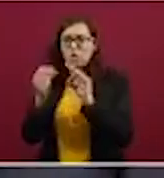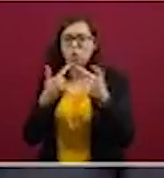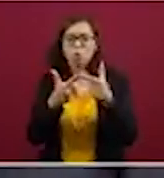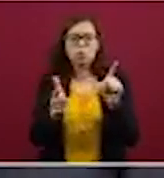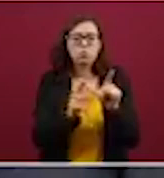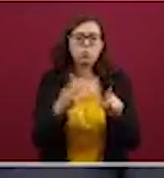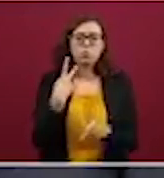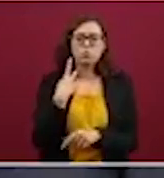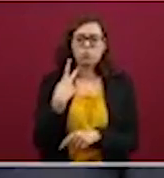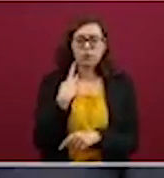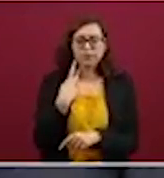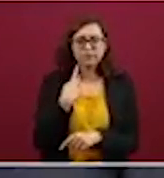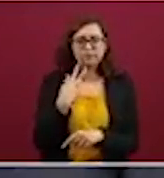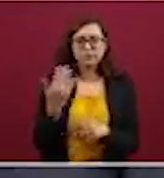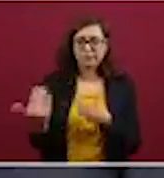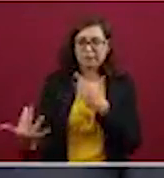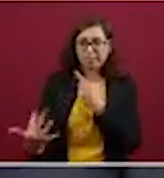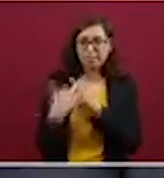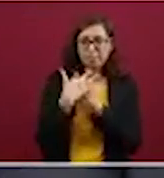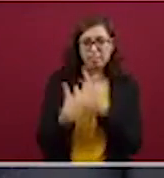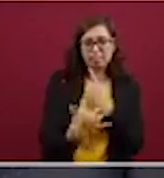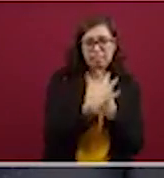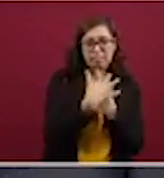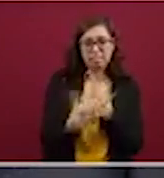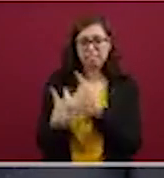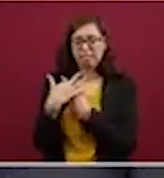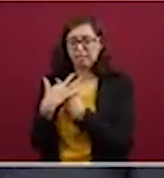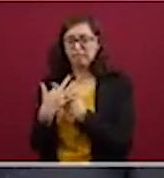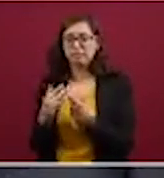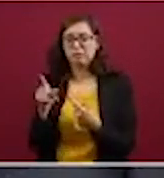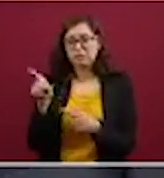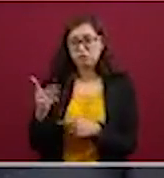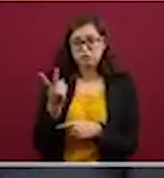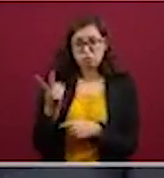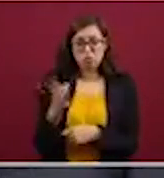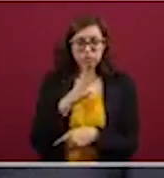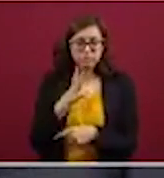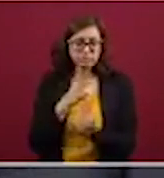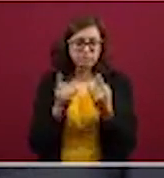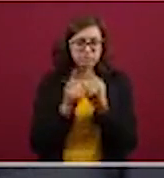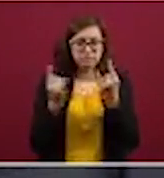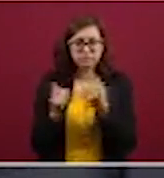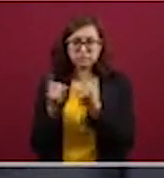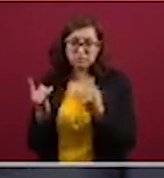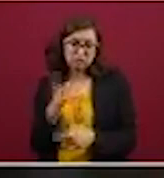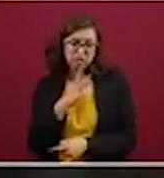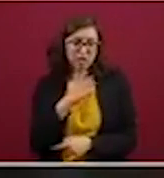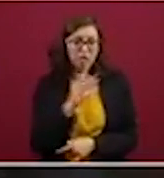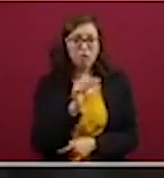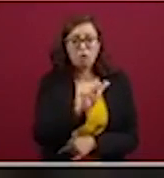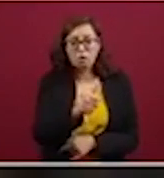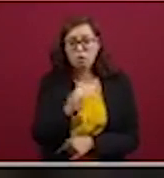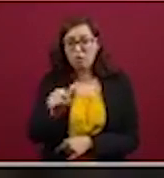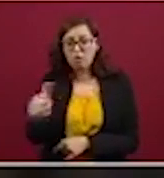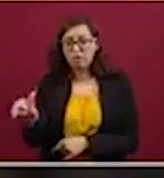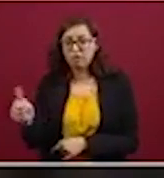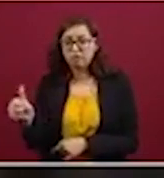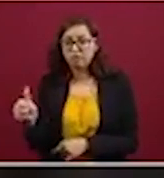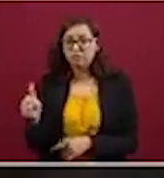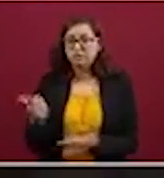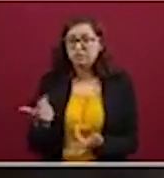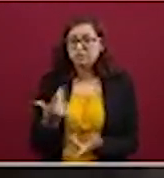partidos a ver si este bueno además de estos dos casos que él nos comentaba han encontrado más si esto